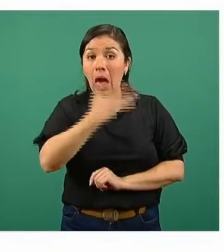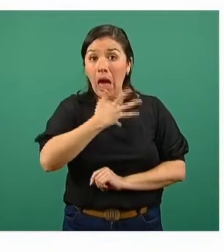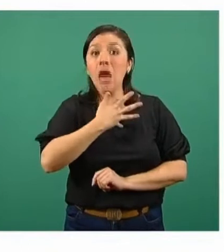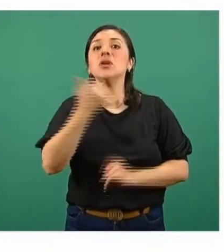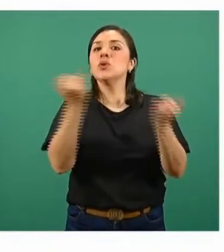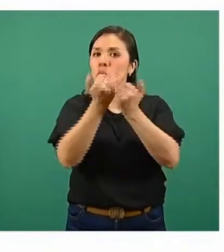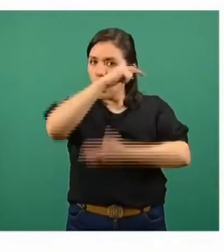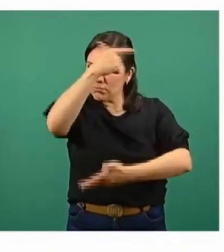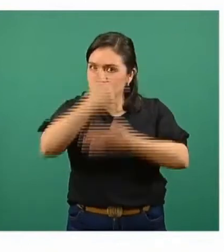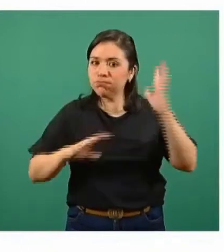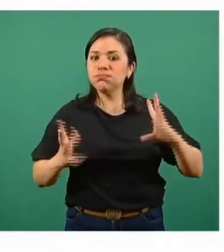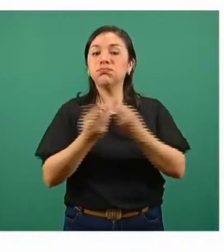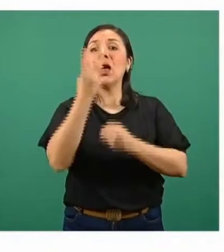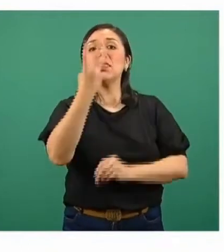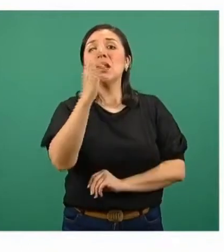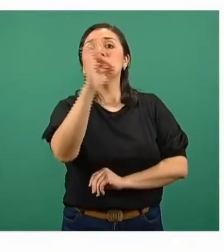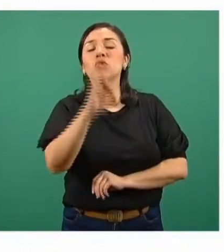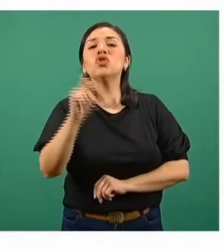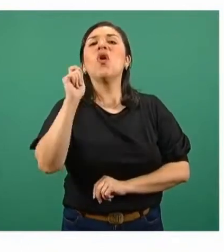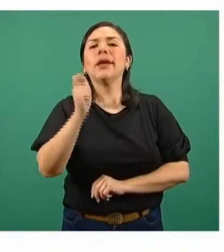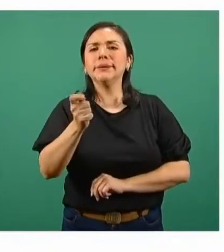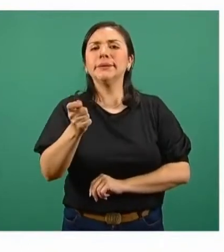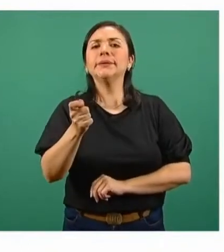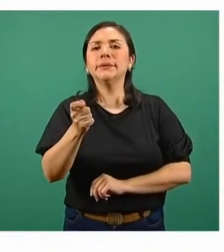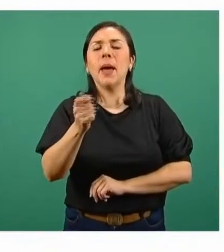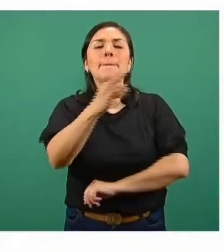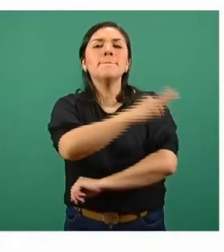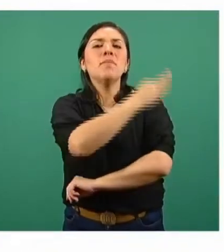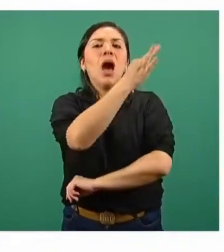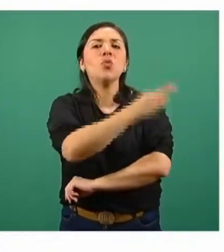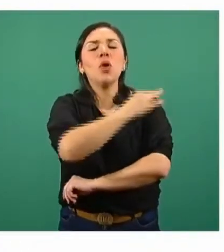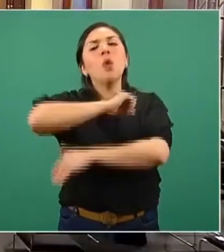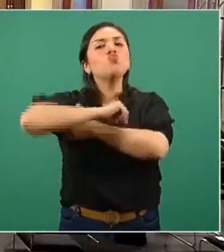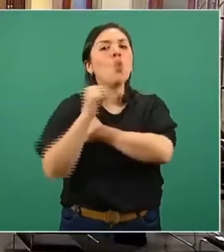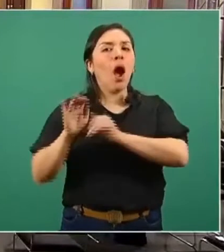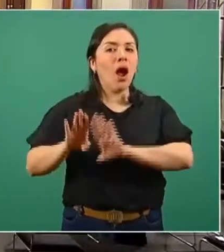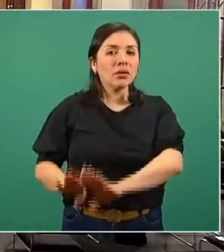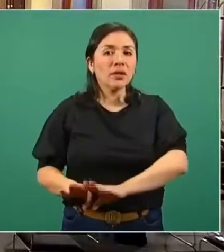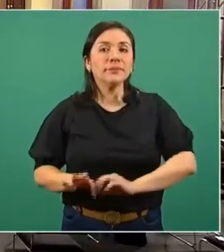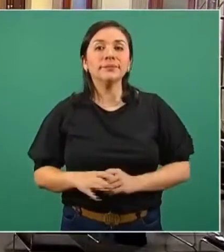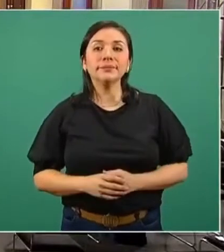se contabiliza ese 3% de dosis de reserva.